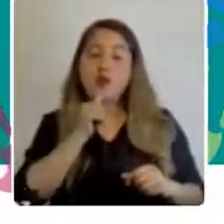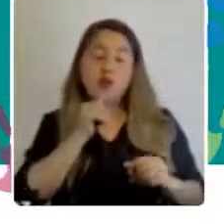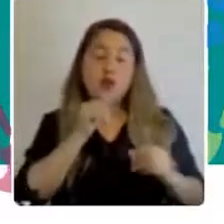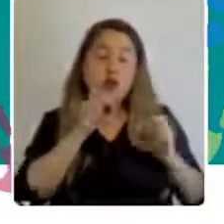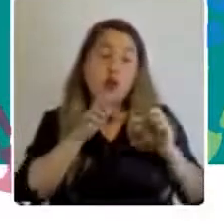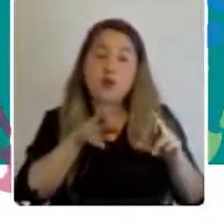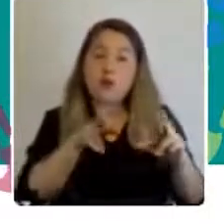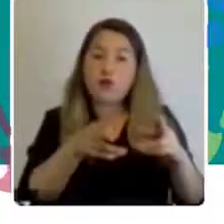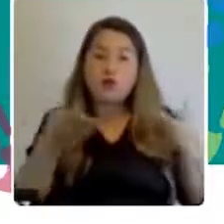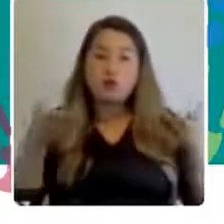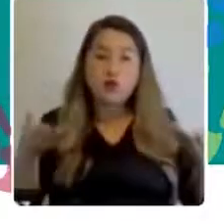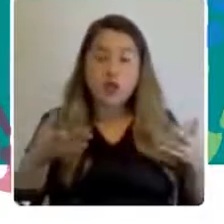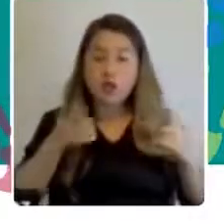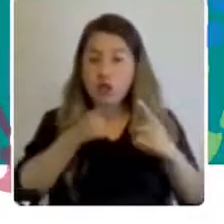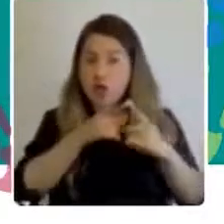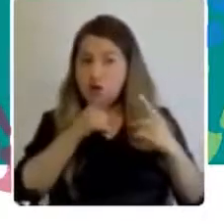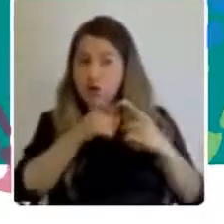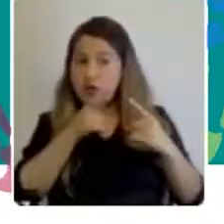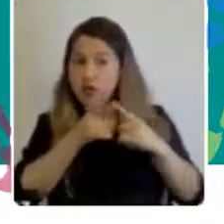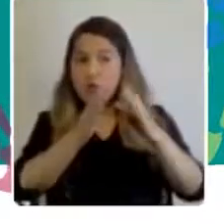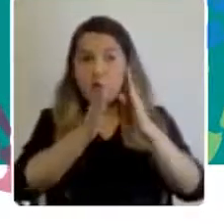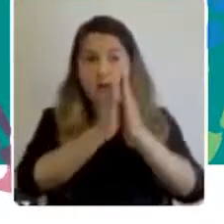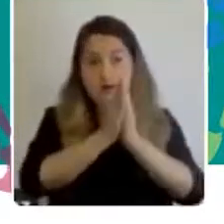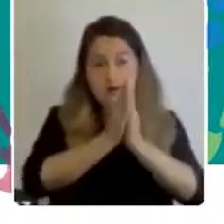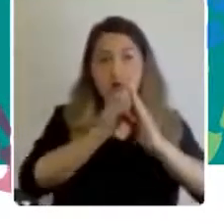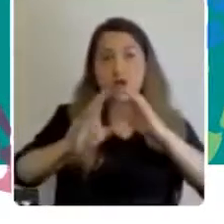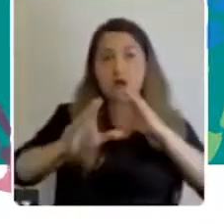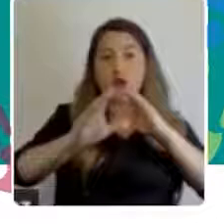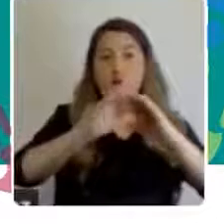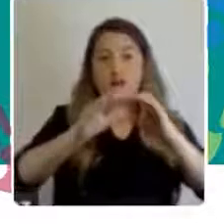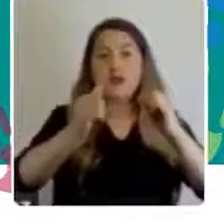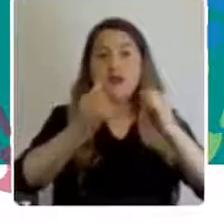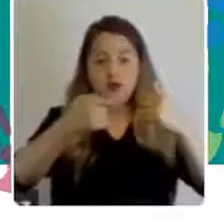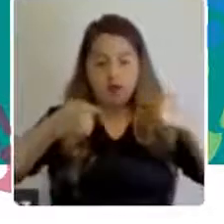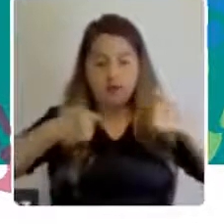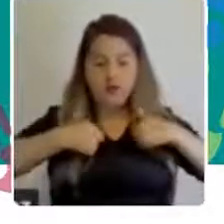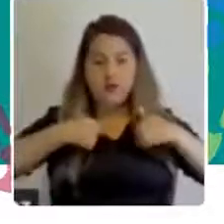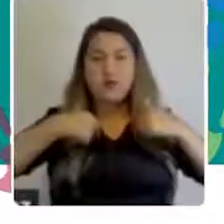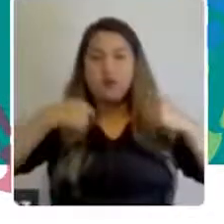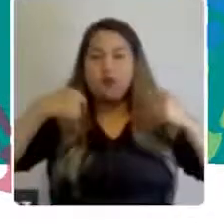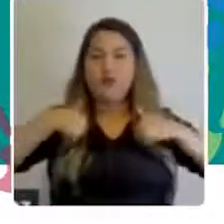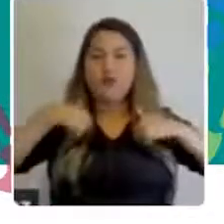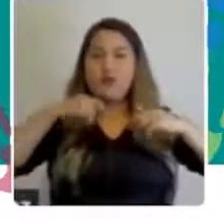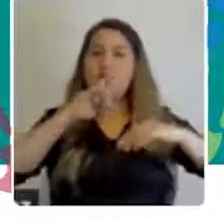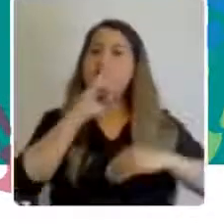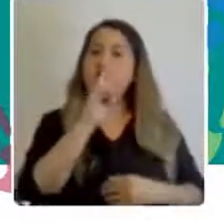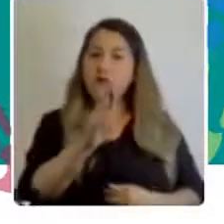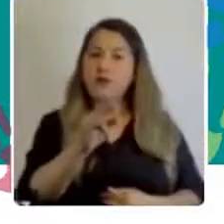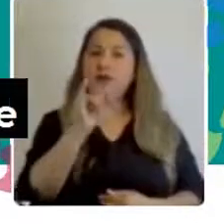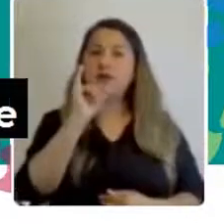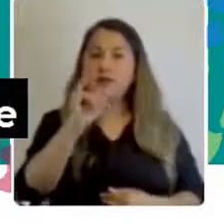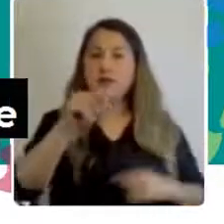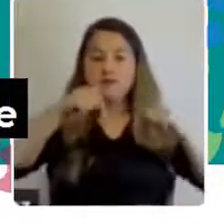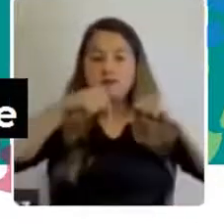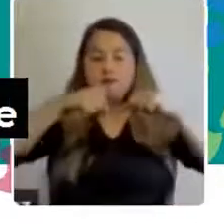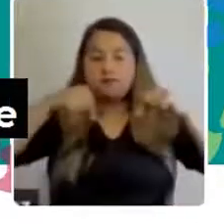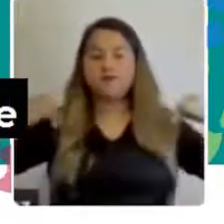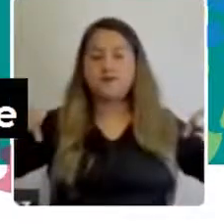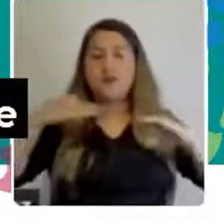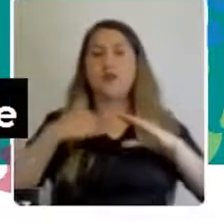you. So I think I will stop at that point and turn it over to Dr. Tarisio, who will